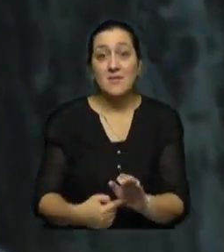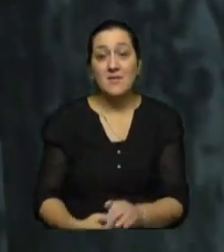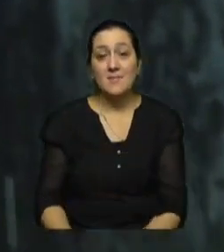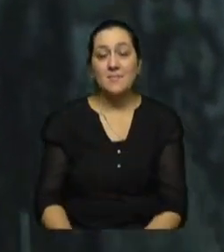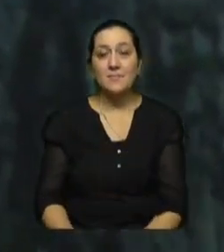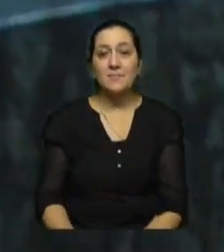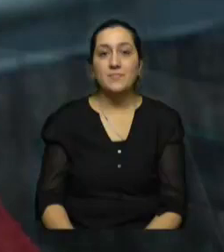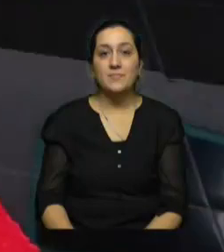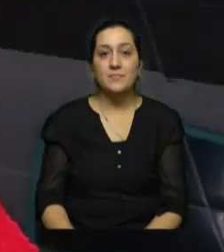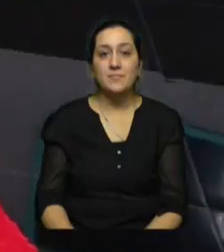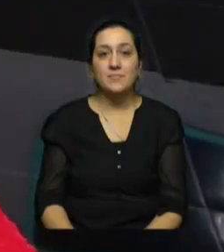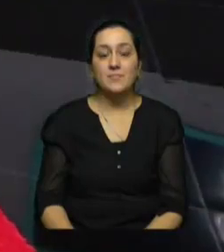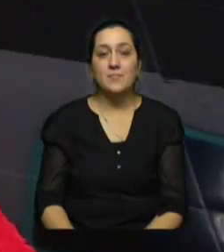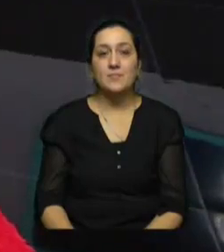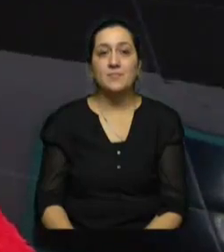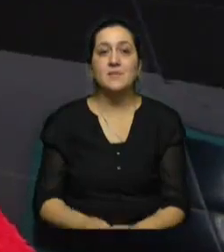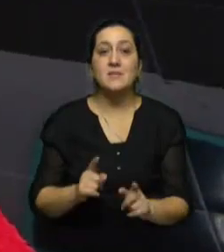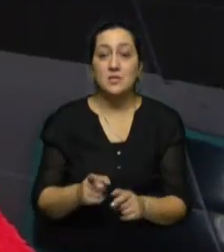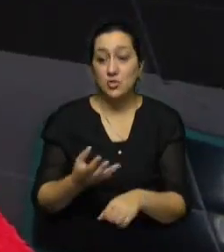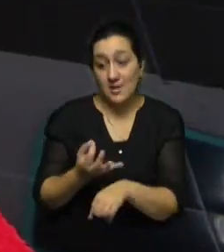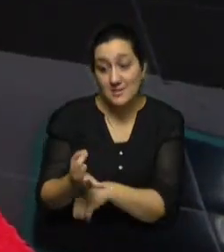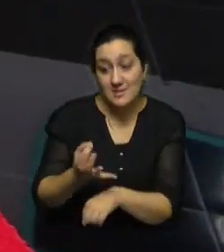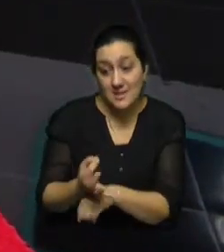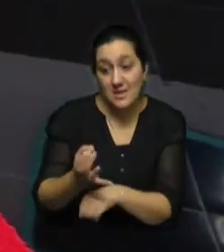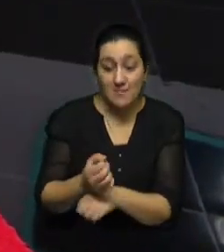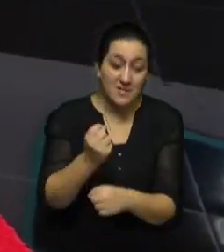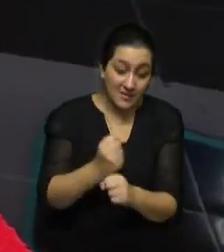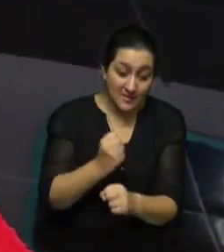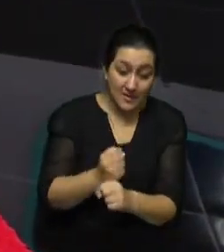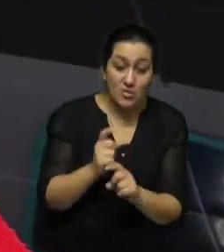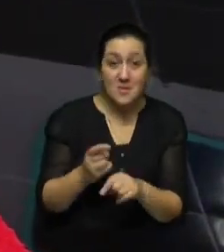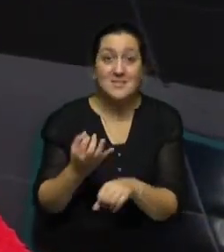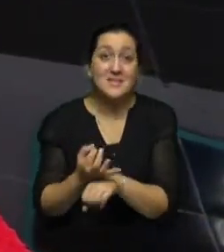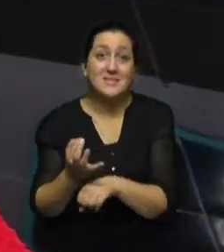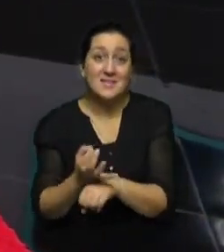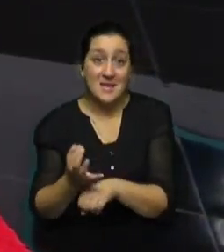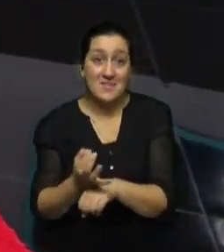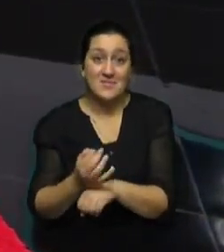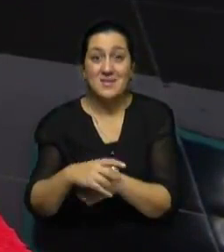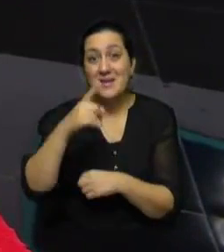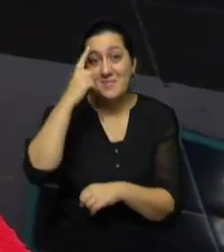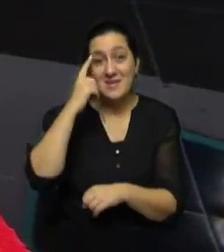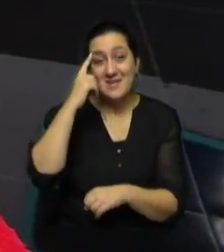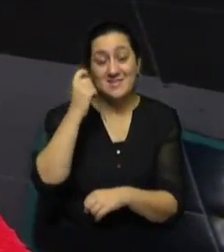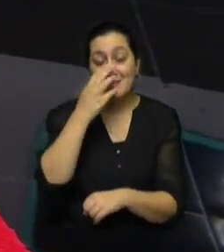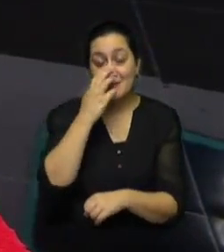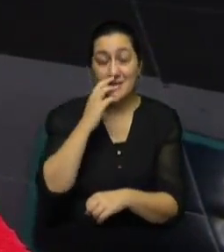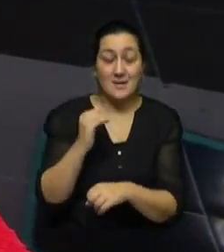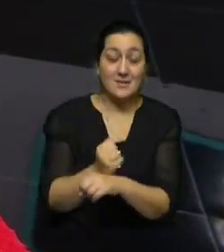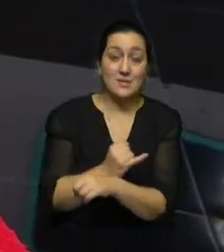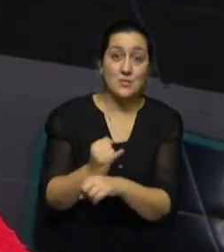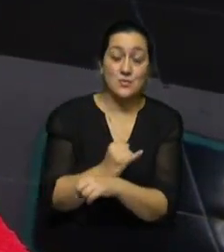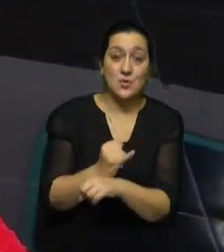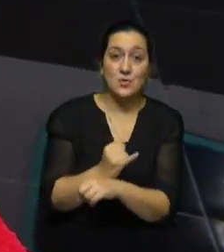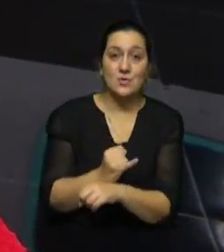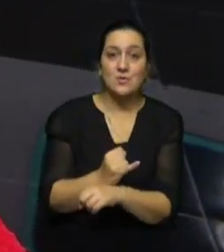para cumplir ese rol y eran formadas mientras iban trabajando. Entonces eran experiencias donde la institución ya se acercaba